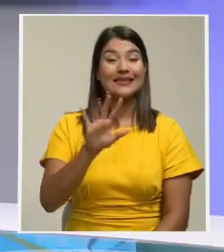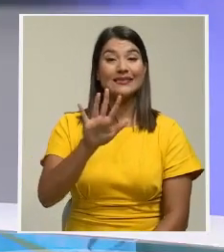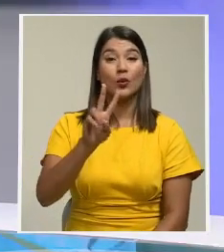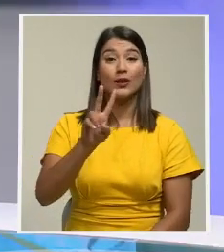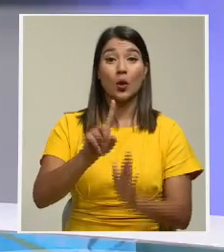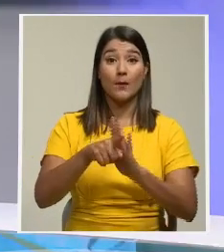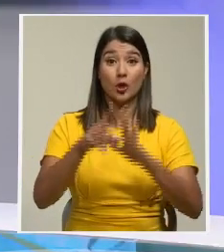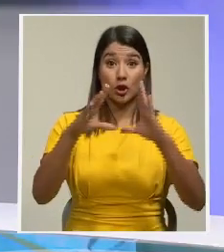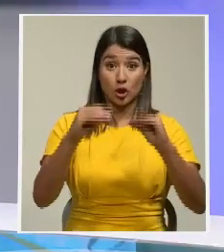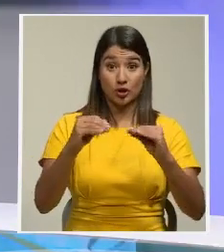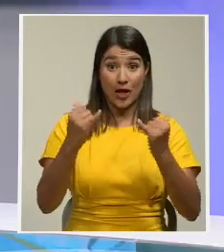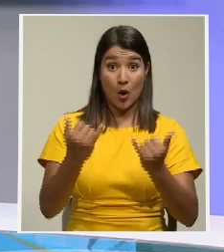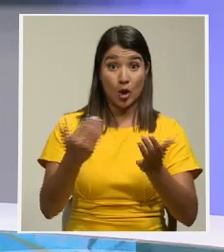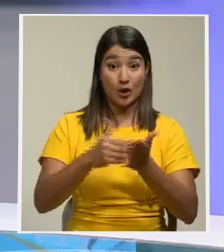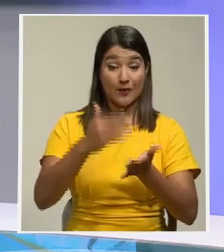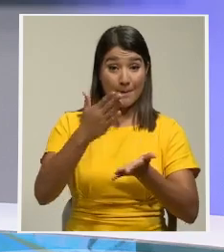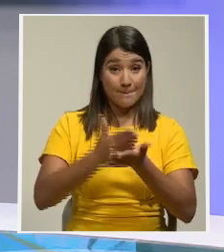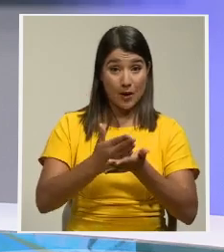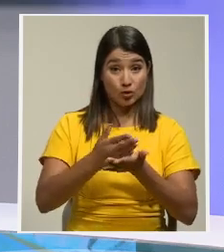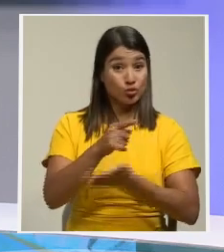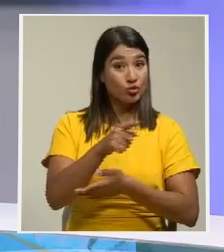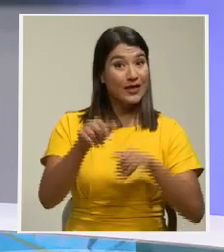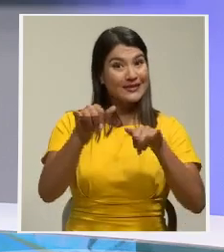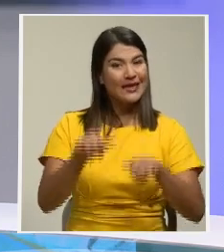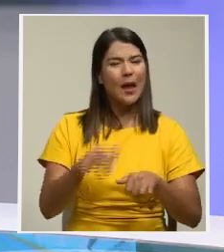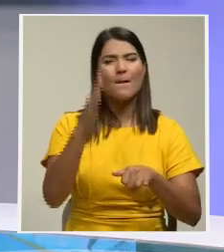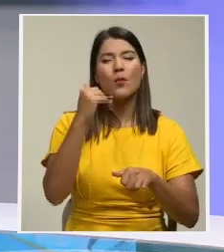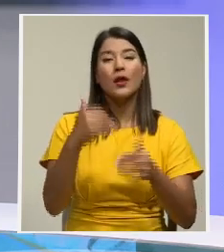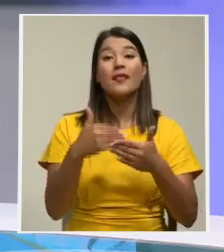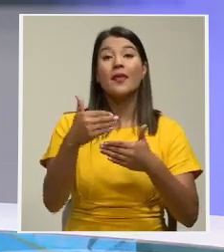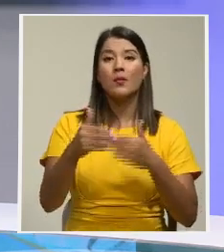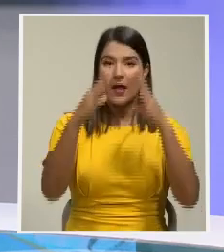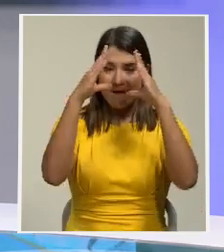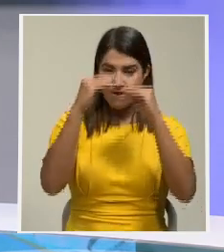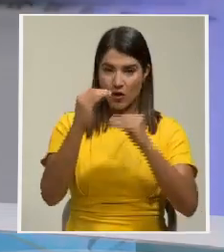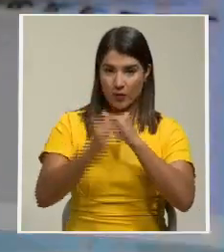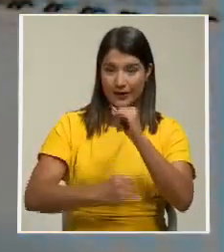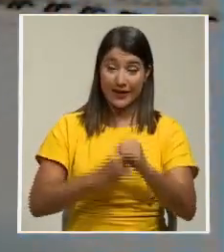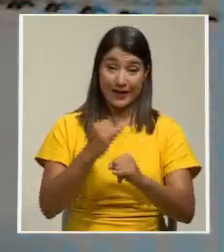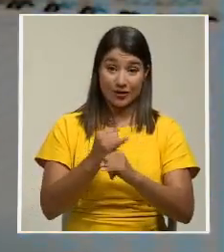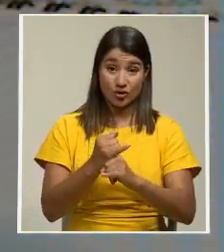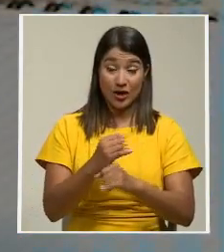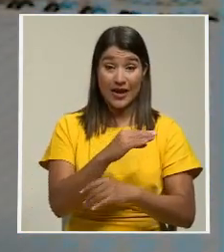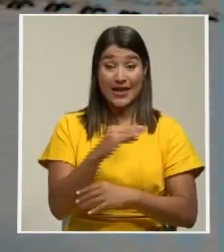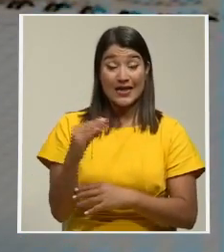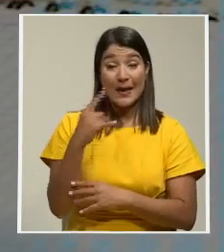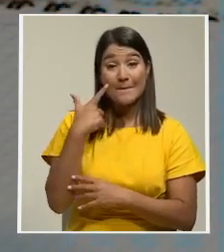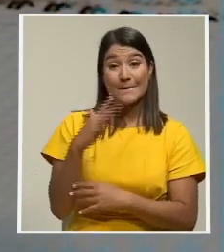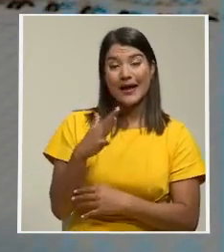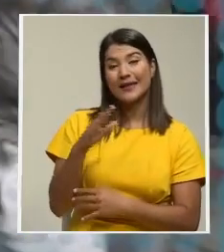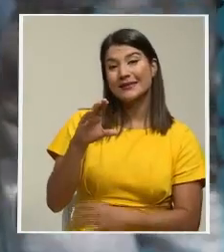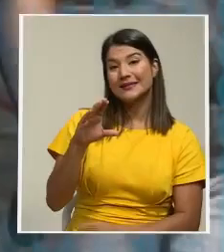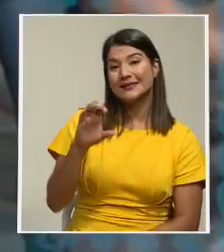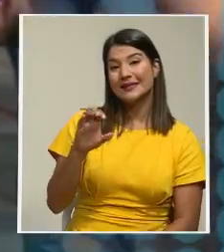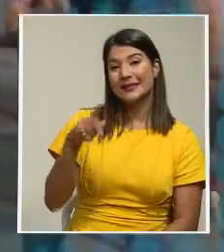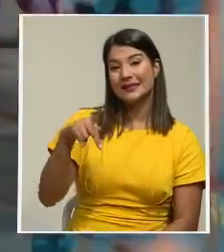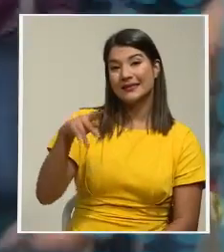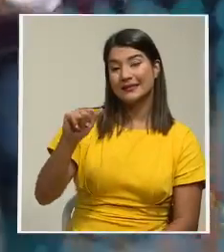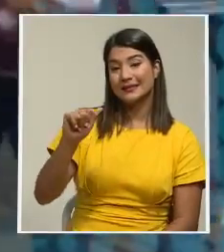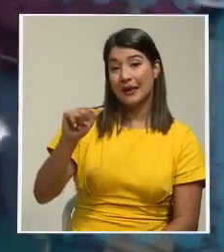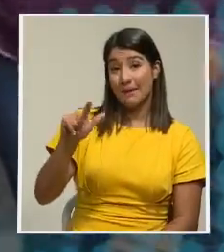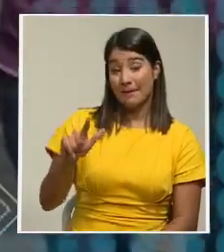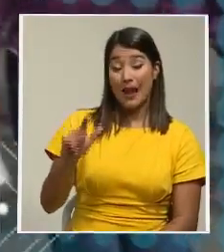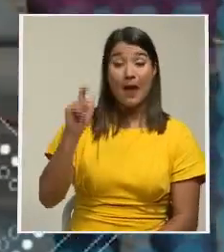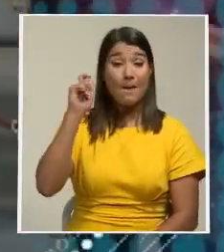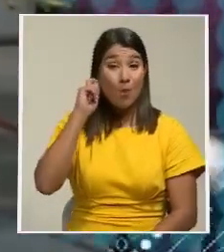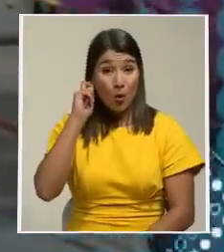7:52, vamos a hacer una nueva pausa, pero quédese porque venimos con información internacional y es que según datos de la CEPAL, la participación de las